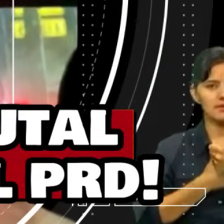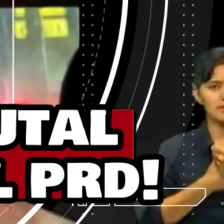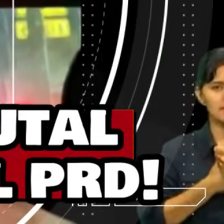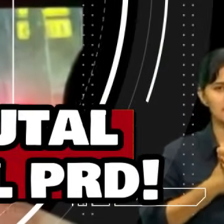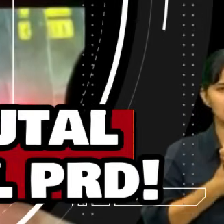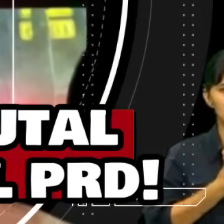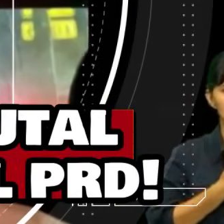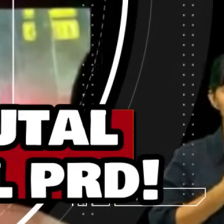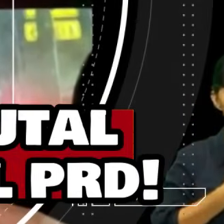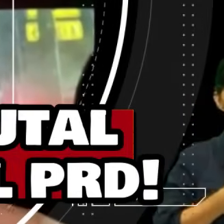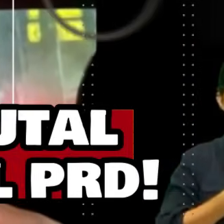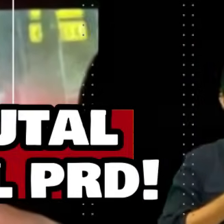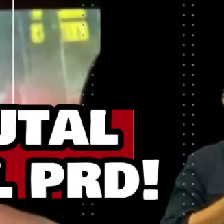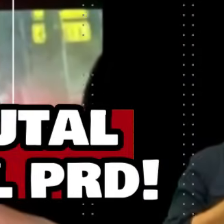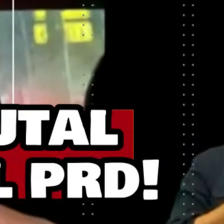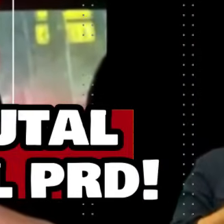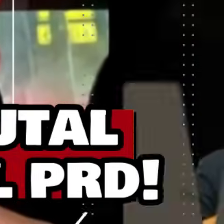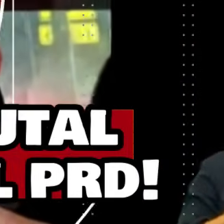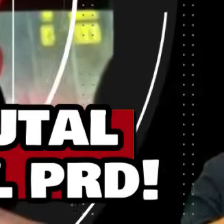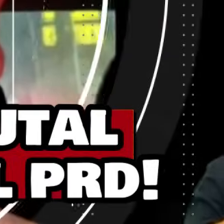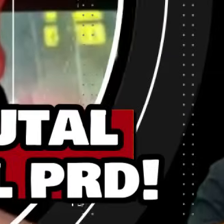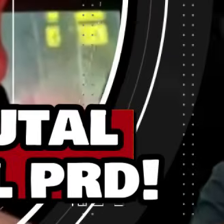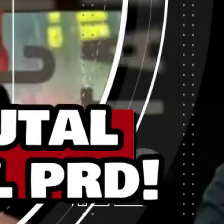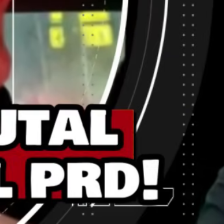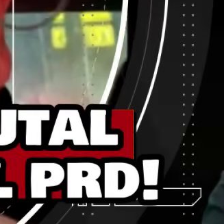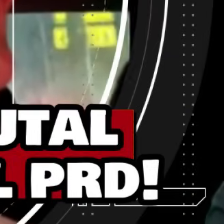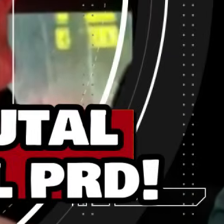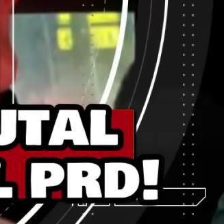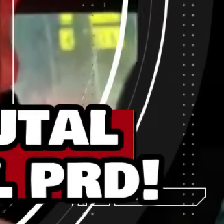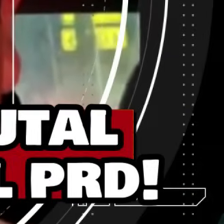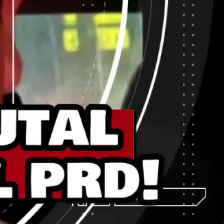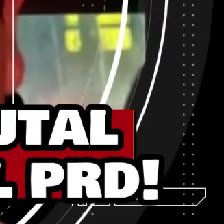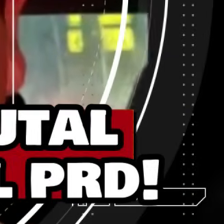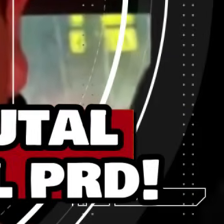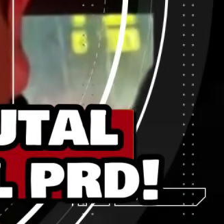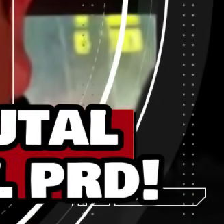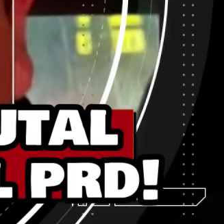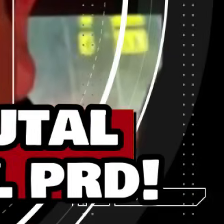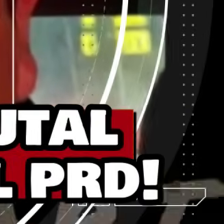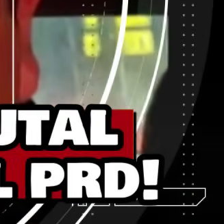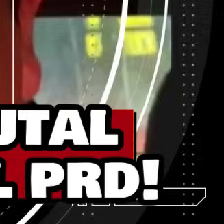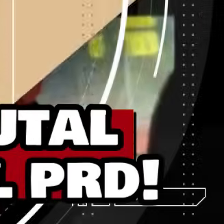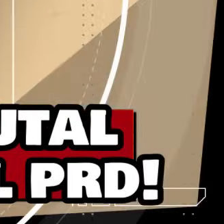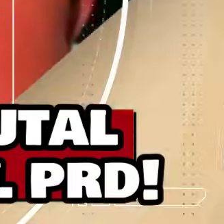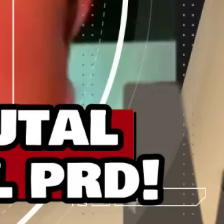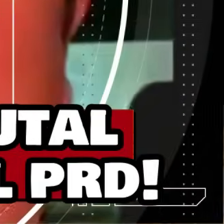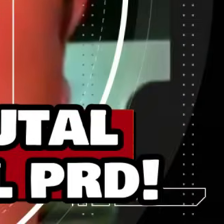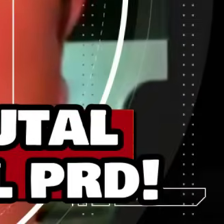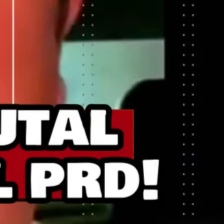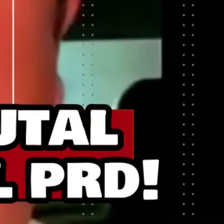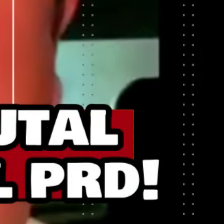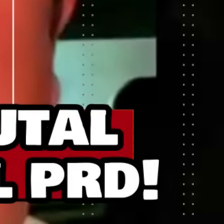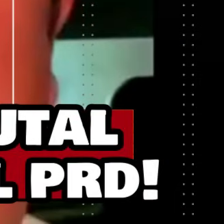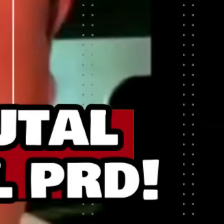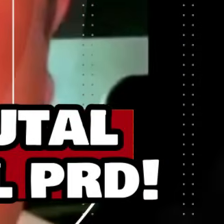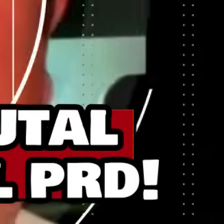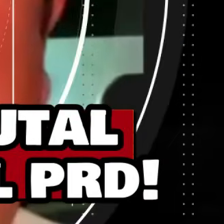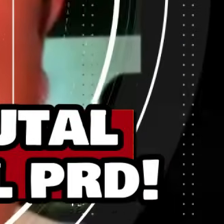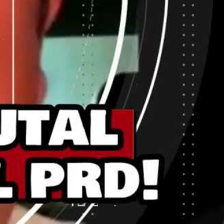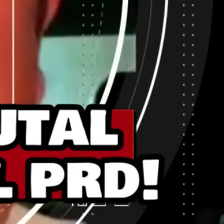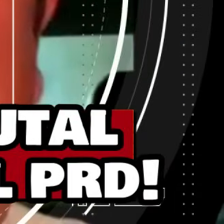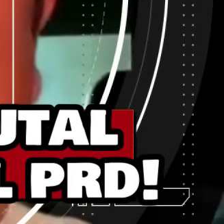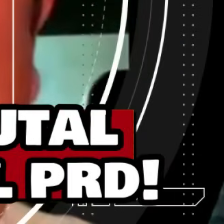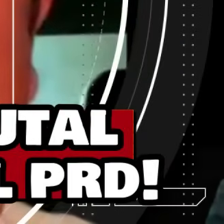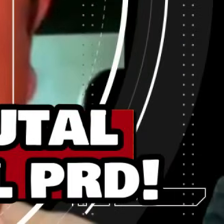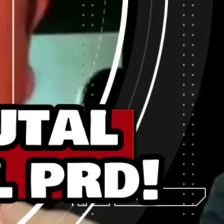registro, el representante del muerto PRD, Ángel Ávila, presentó el acuerdo bajo el argumento de que con ello se tendría una votación fiel